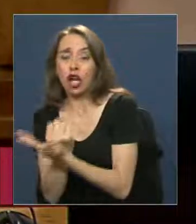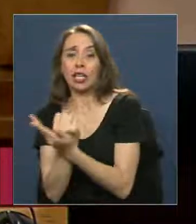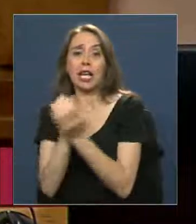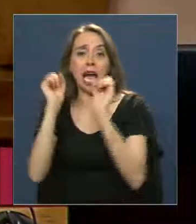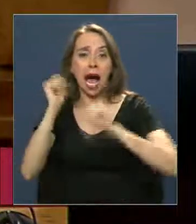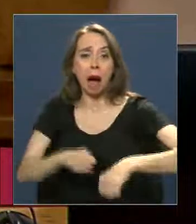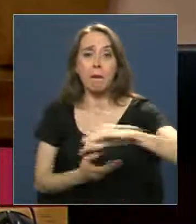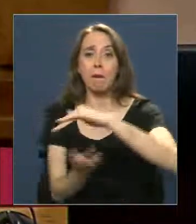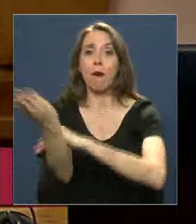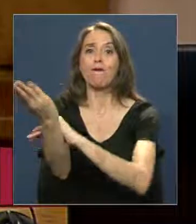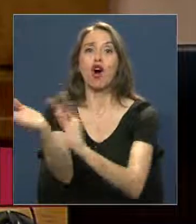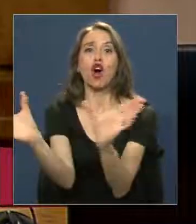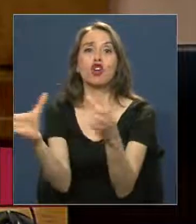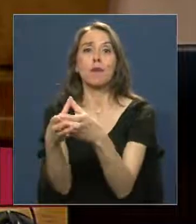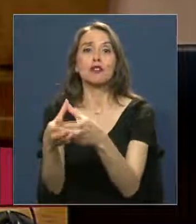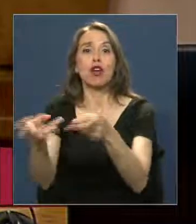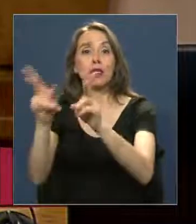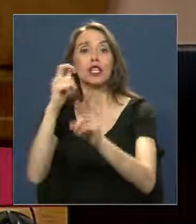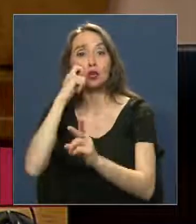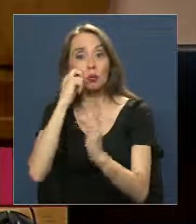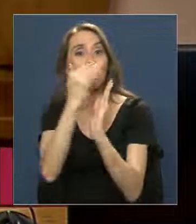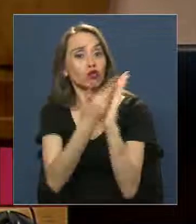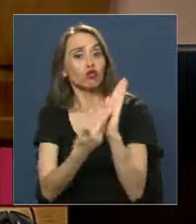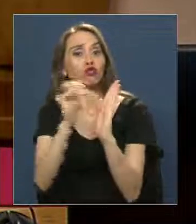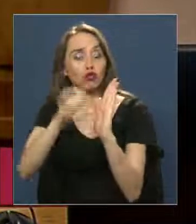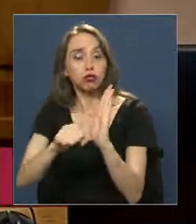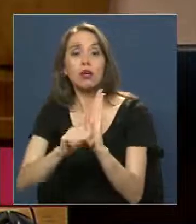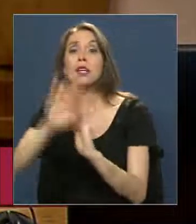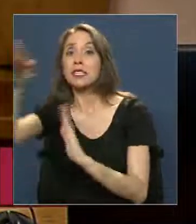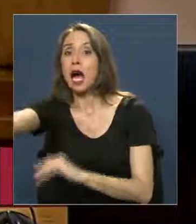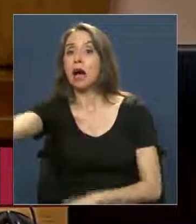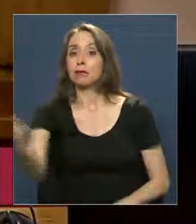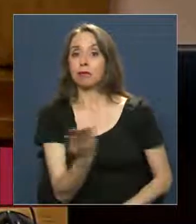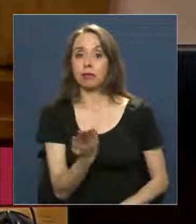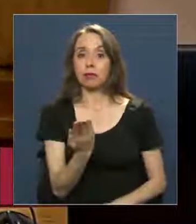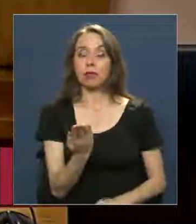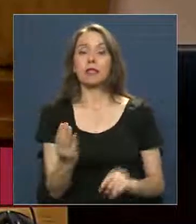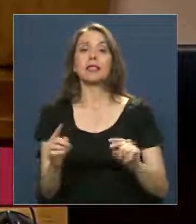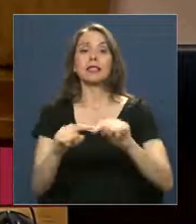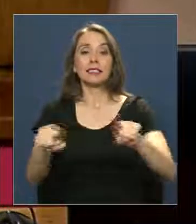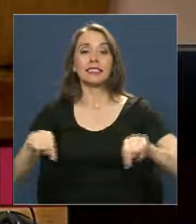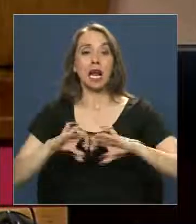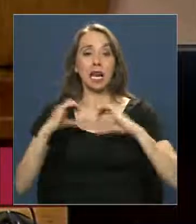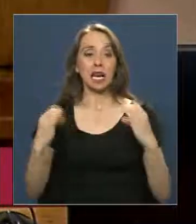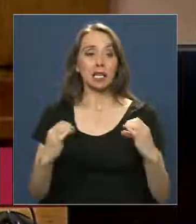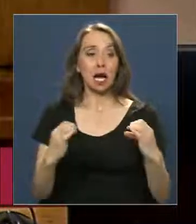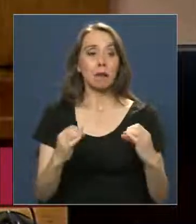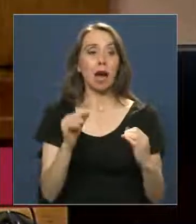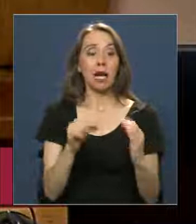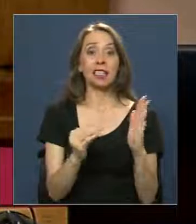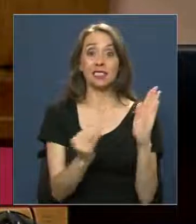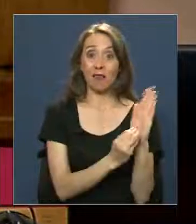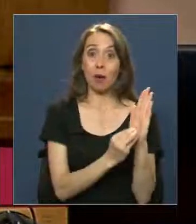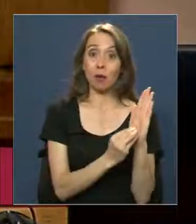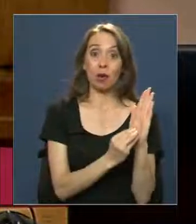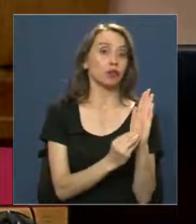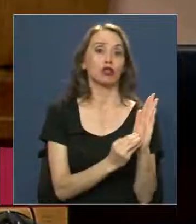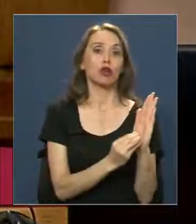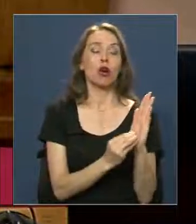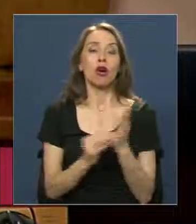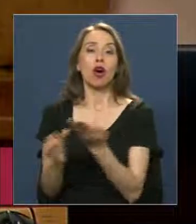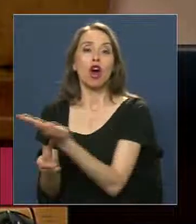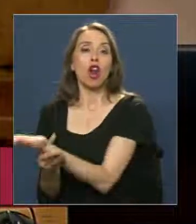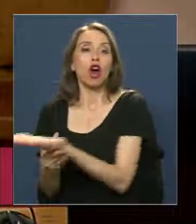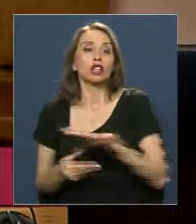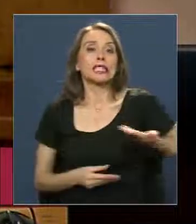Derechos Humanos y después que se aprobó y llegó a sala, de acá me lo sacaron, porque esa fue lo